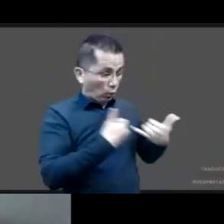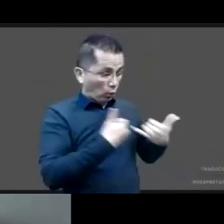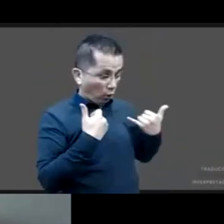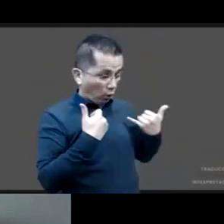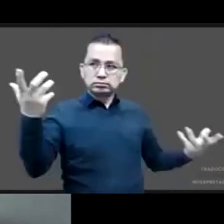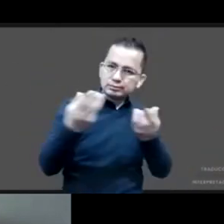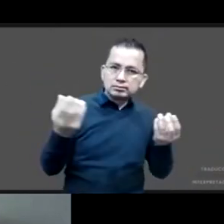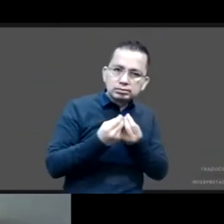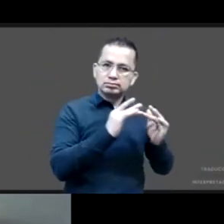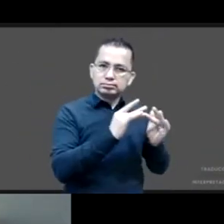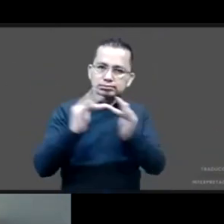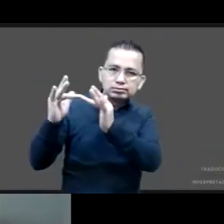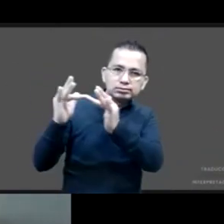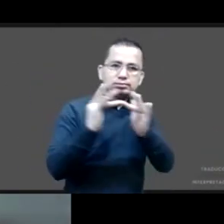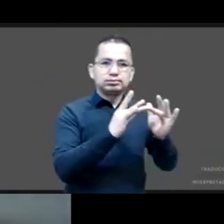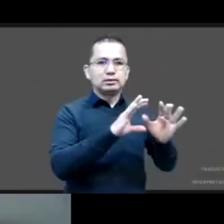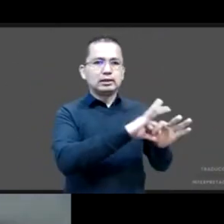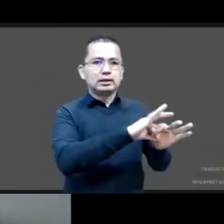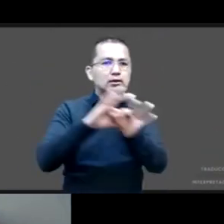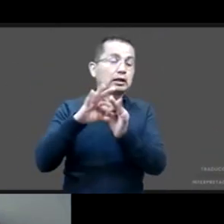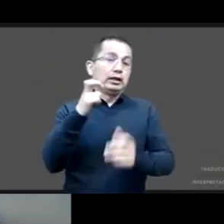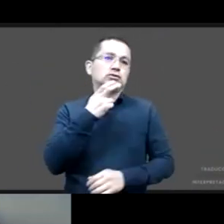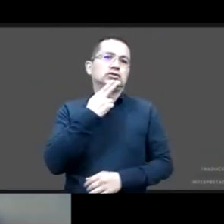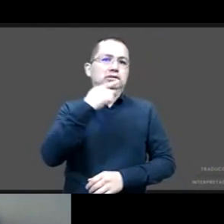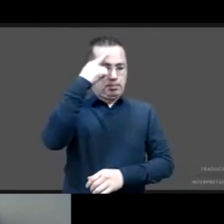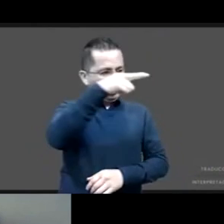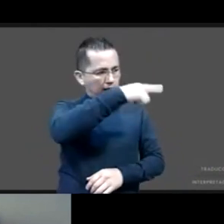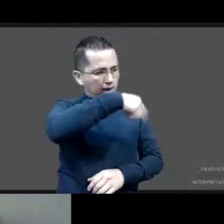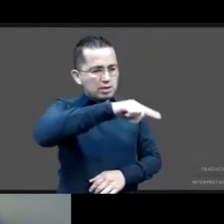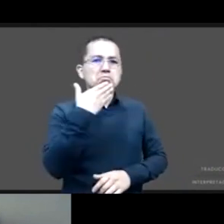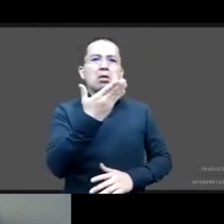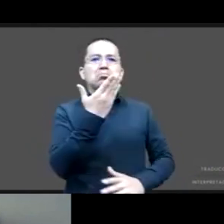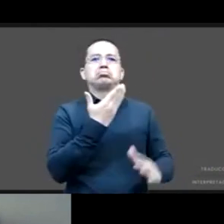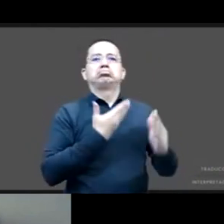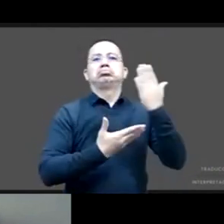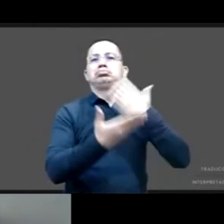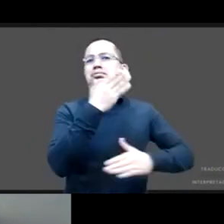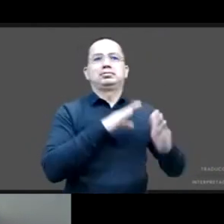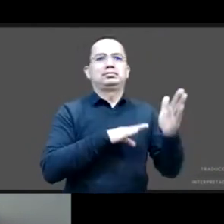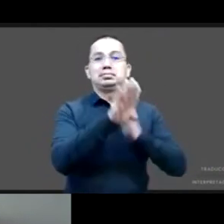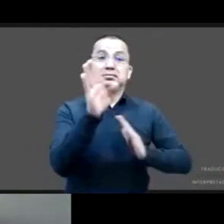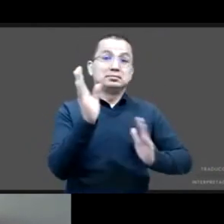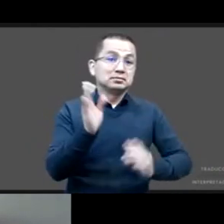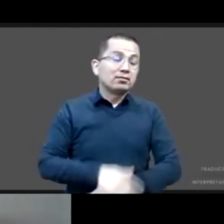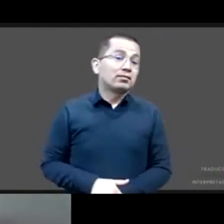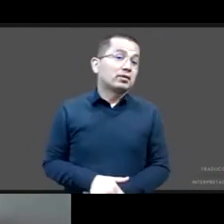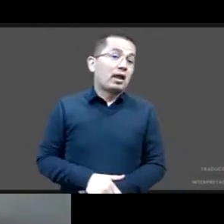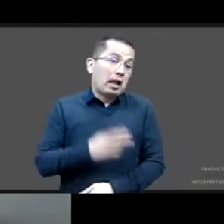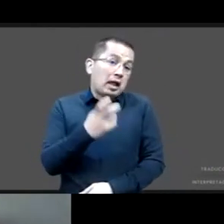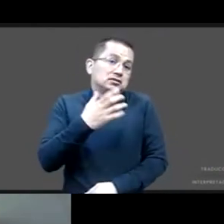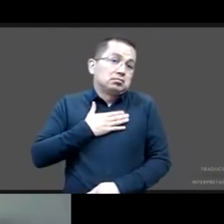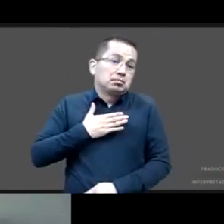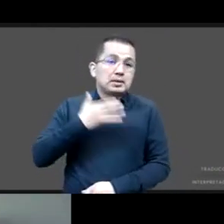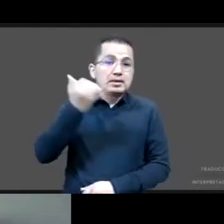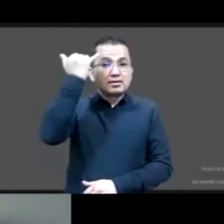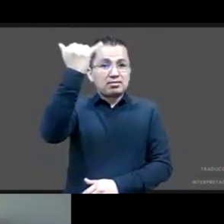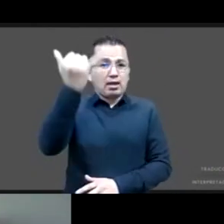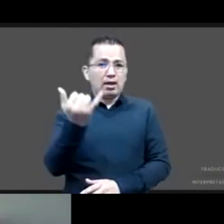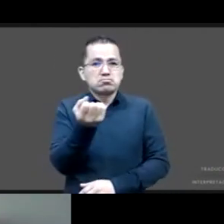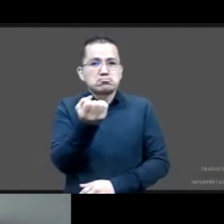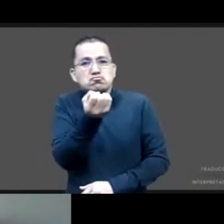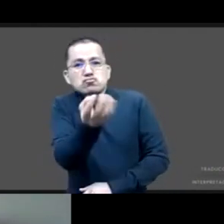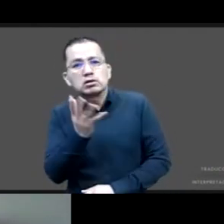crear redes de resiliencia ¿no? entonces quería dar como estas ideas como estas pistas invitar más que nada es una